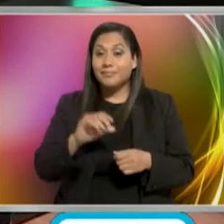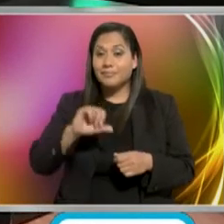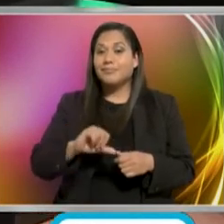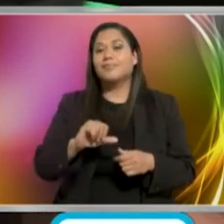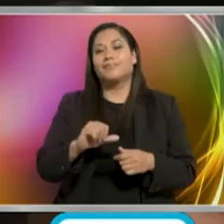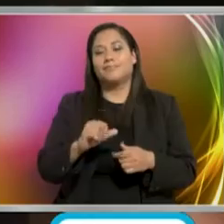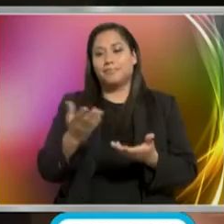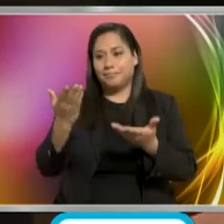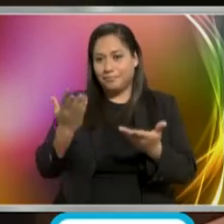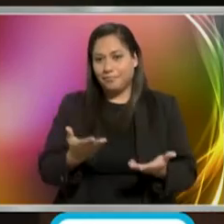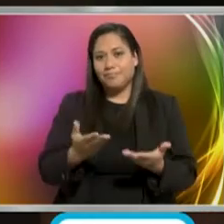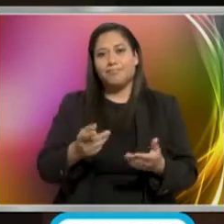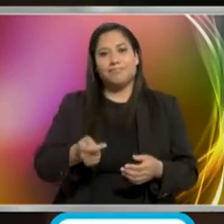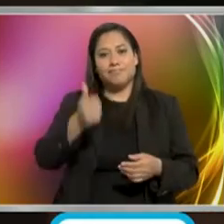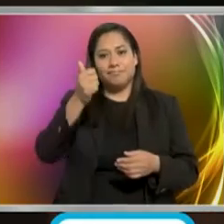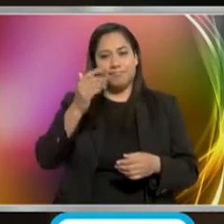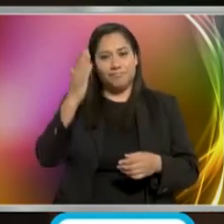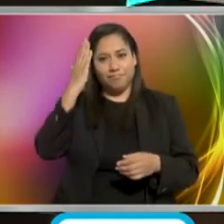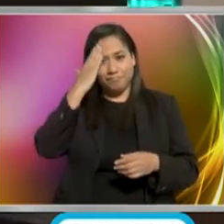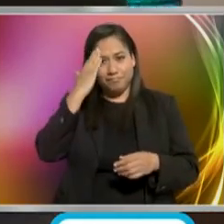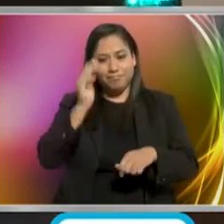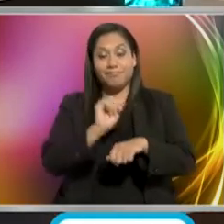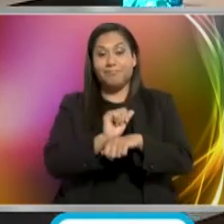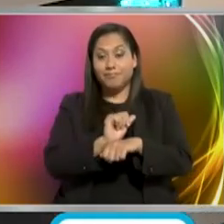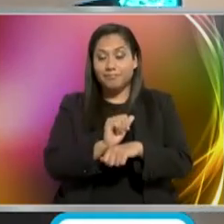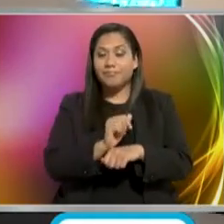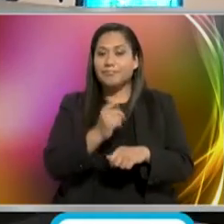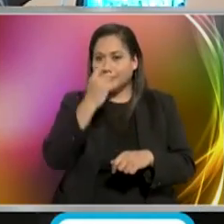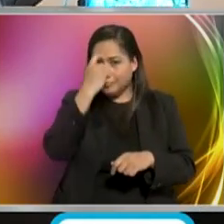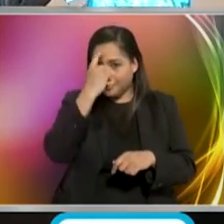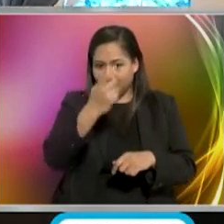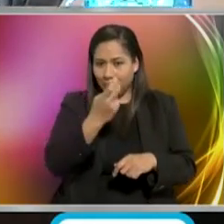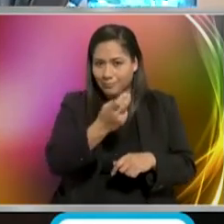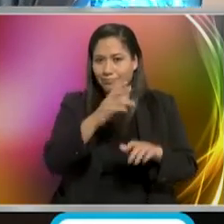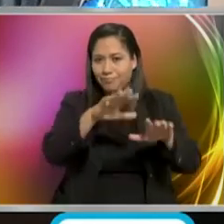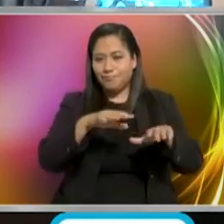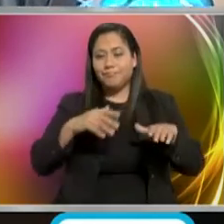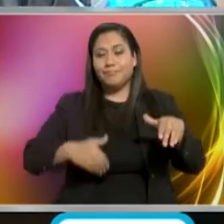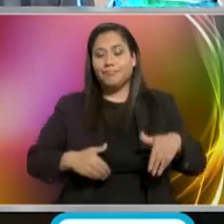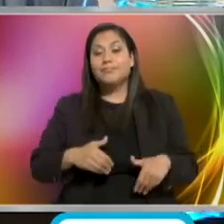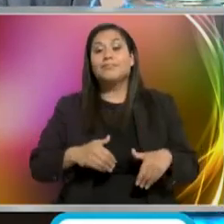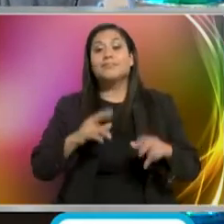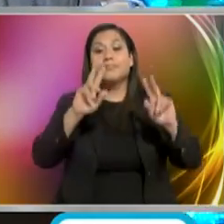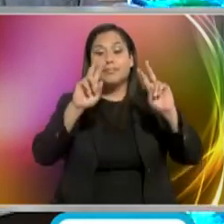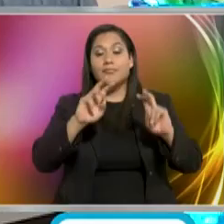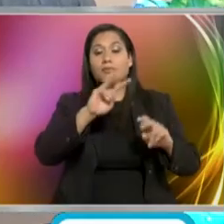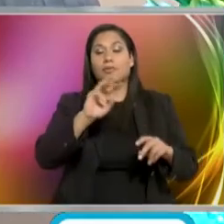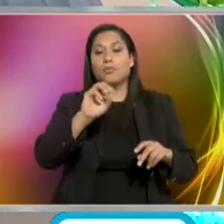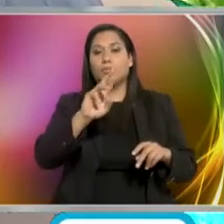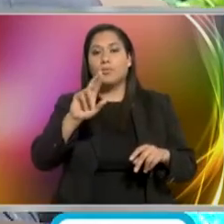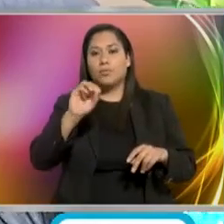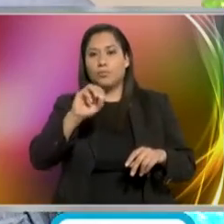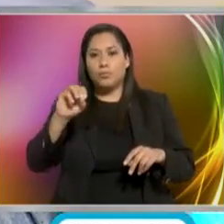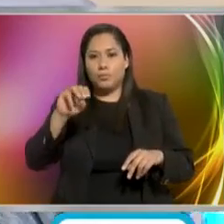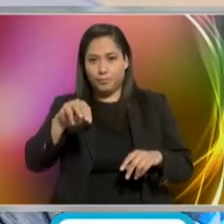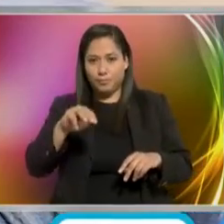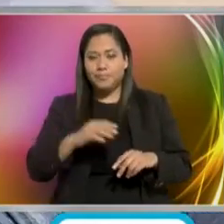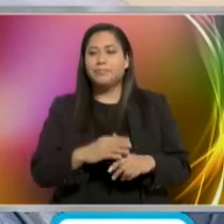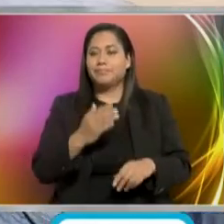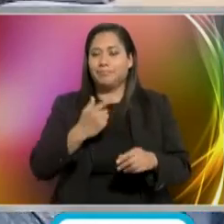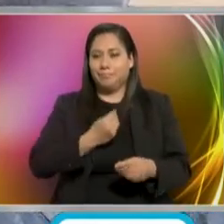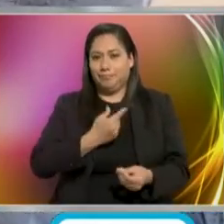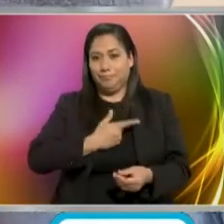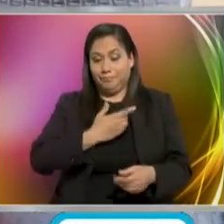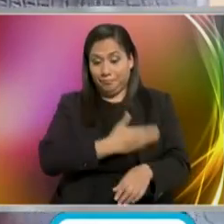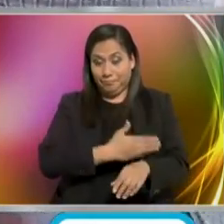Y el día de hoy contamos con los principales protagonistas y creadores de esta puesta en escena titulada War Room, y nos da muchísimo gusto que nos acompañen